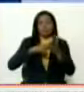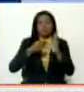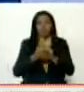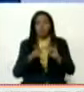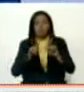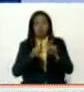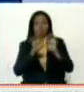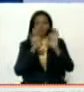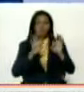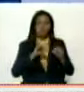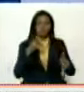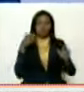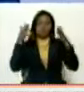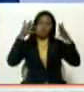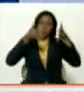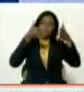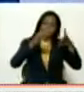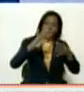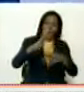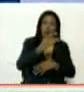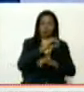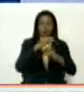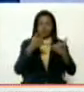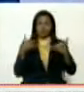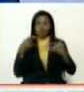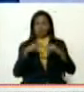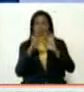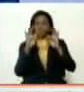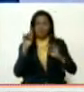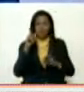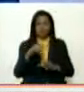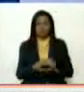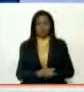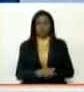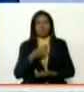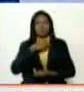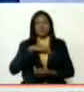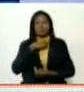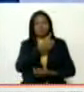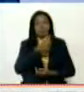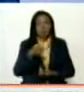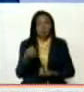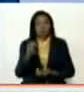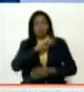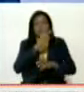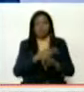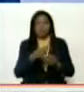que como usted nos los orientó en la cuarta línea de las misiones y el poder popular en